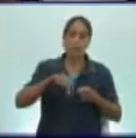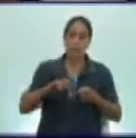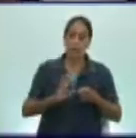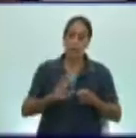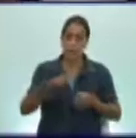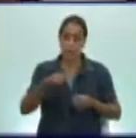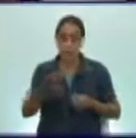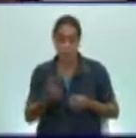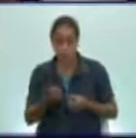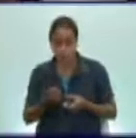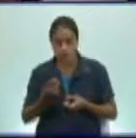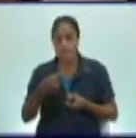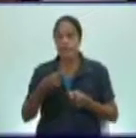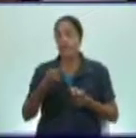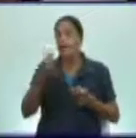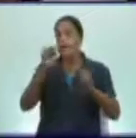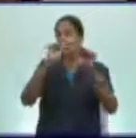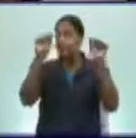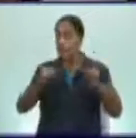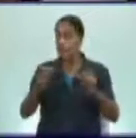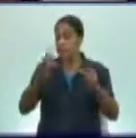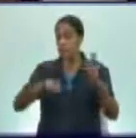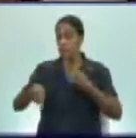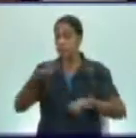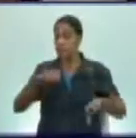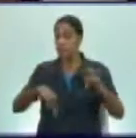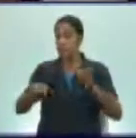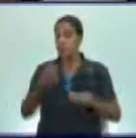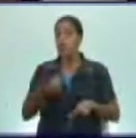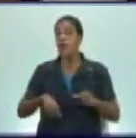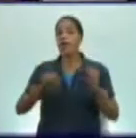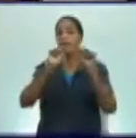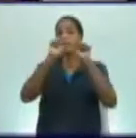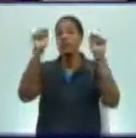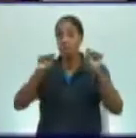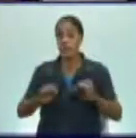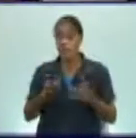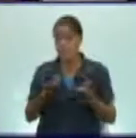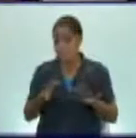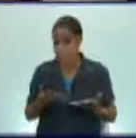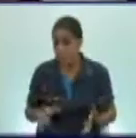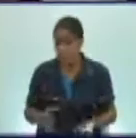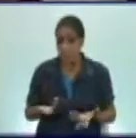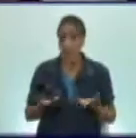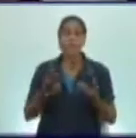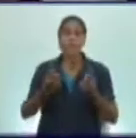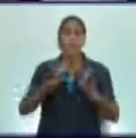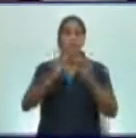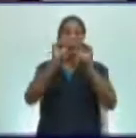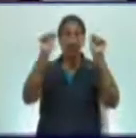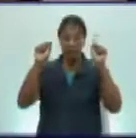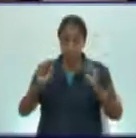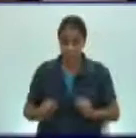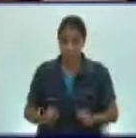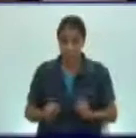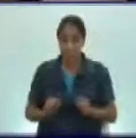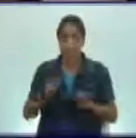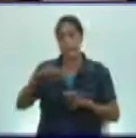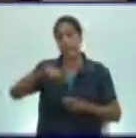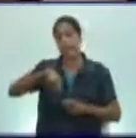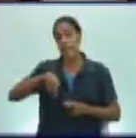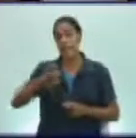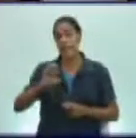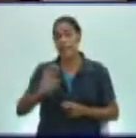relacionadas con el sistema circulatorio, estructuras relacionadas con el sistema nervioso, estructuras relacionadas con el sistema excretor y también